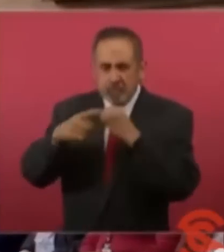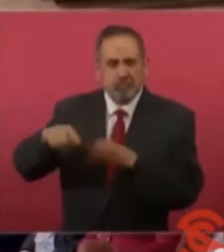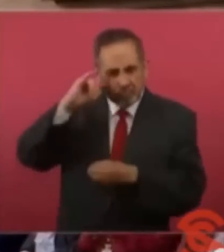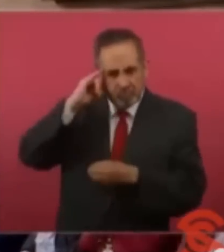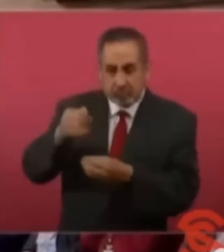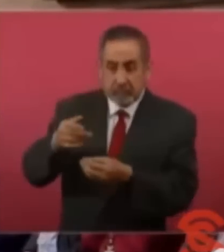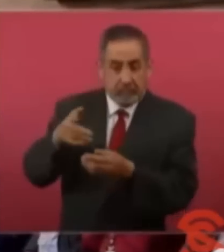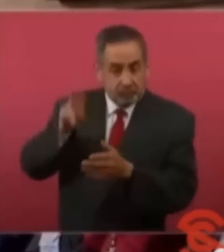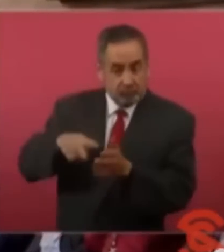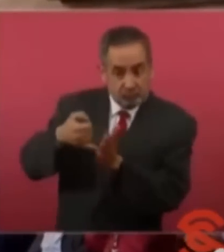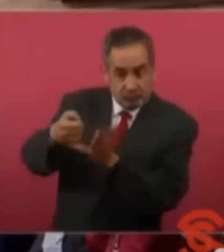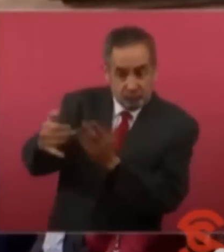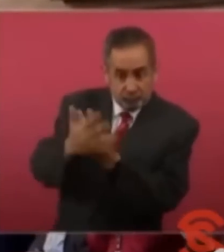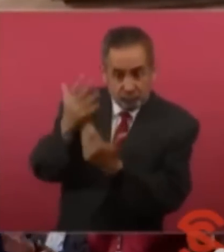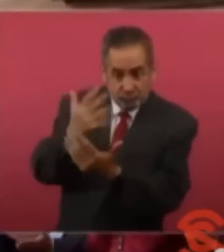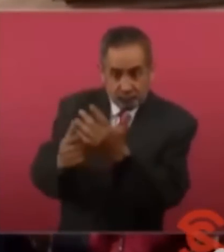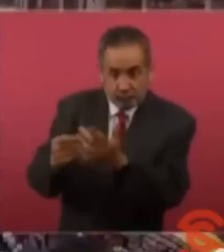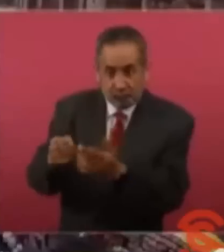comer.